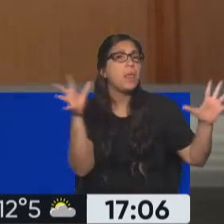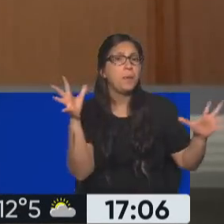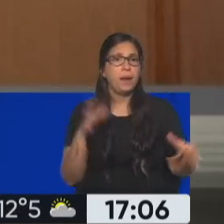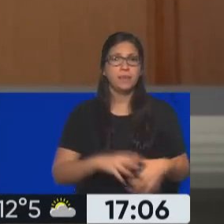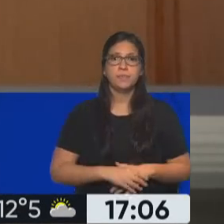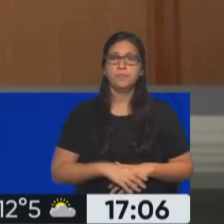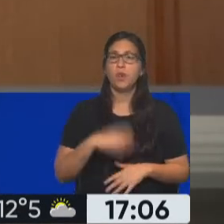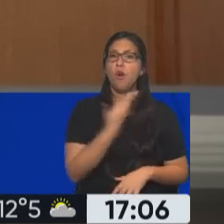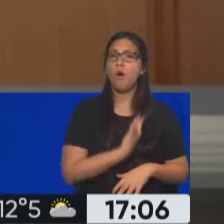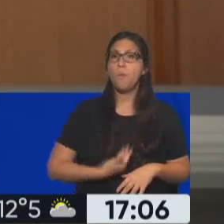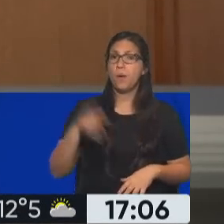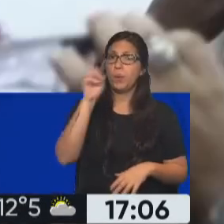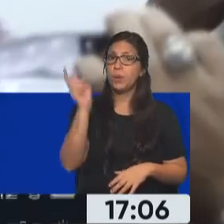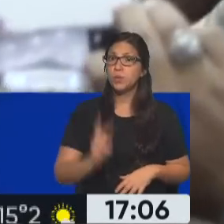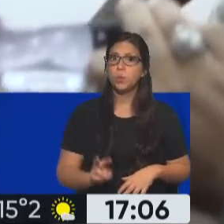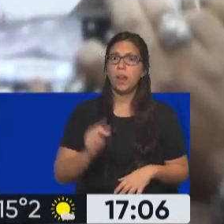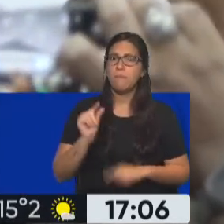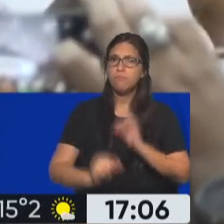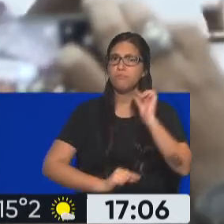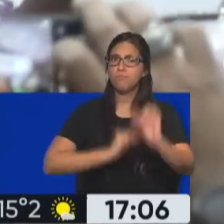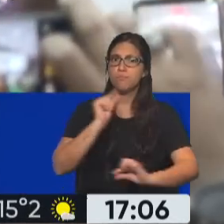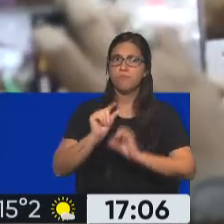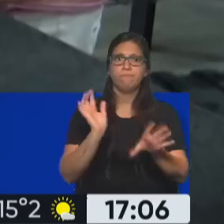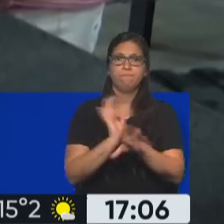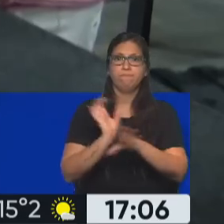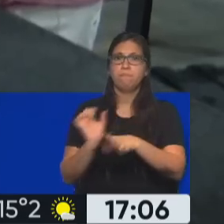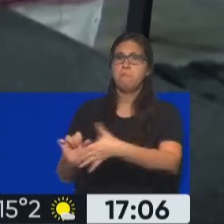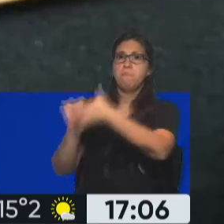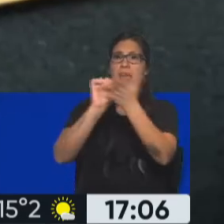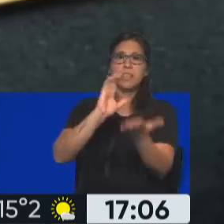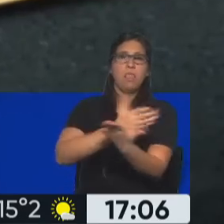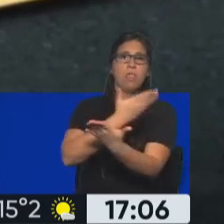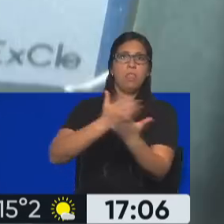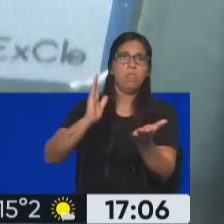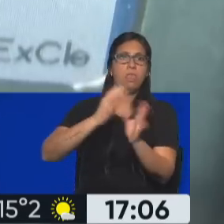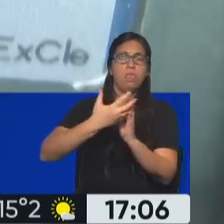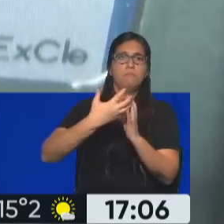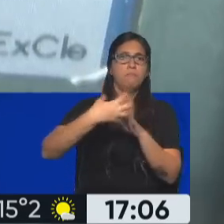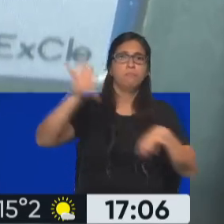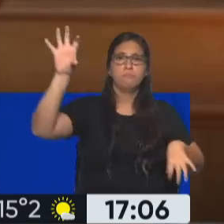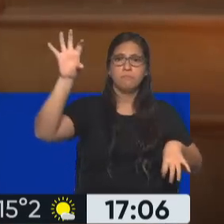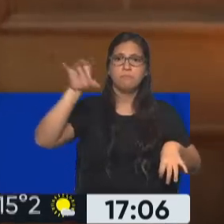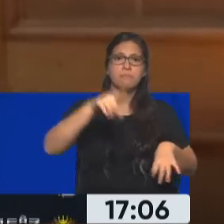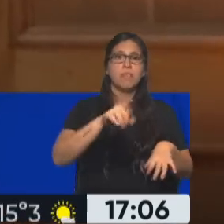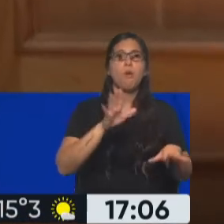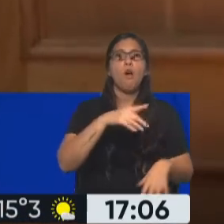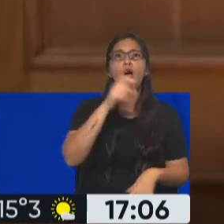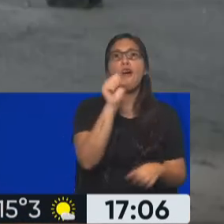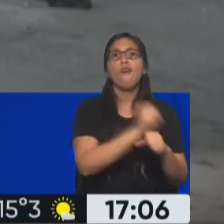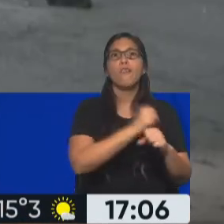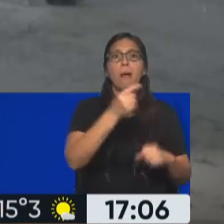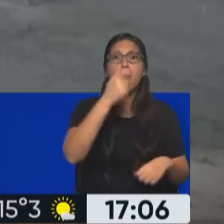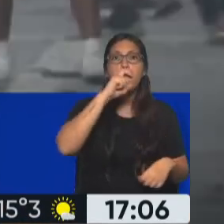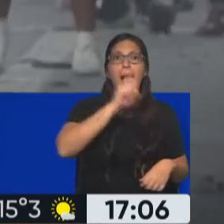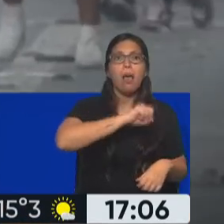El gobierno de Venezuela se acerca cada vez más a un aislamiento internacional, producto de no mostrar las actas electorales que confirmen el triunfo de Maduro, tal como sostiene,